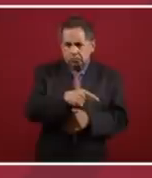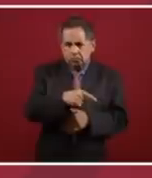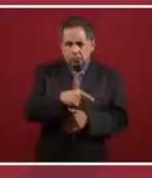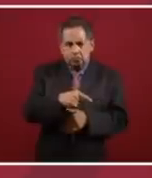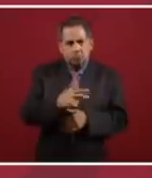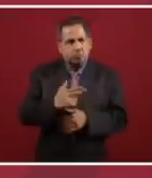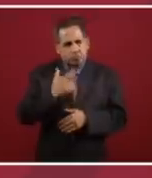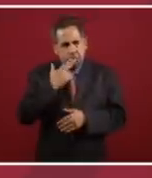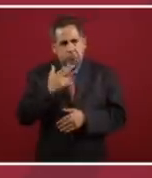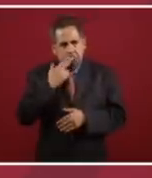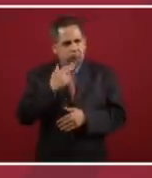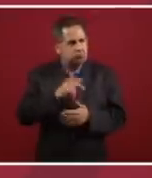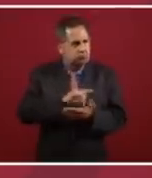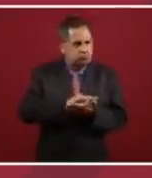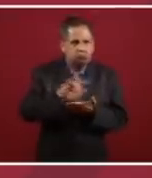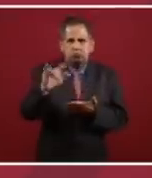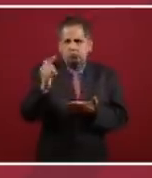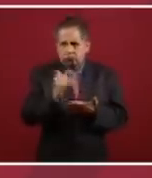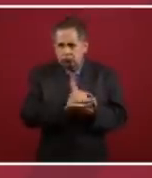funcional,